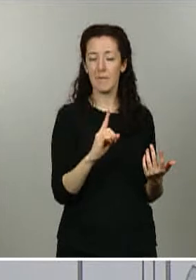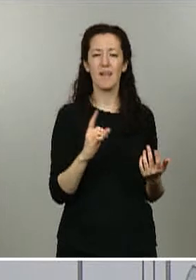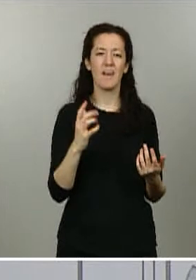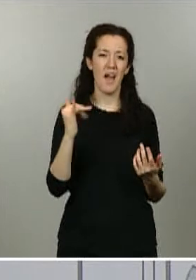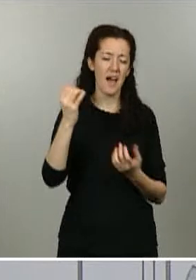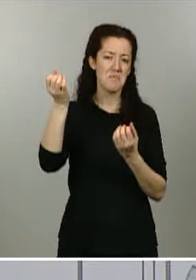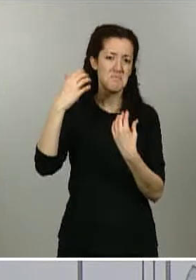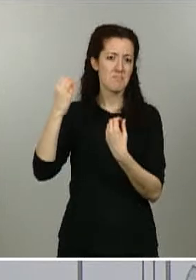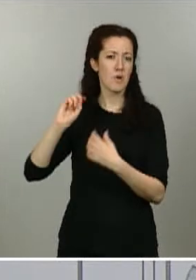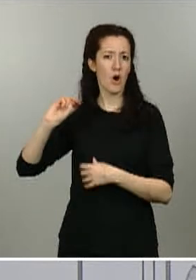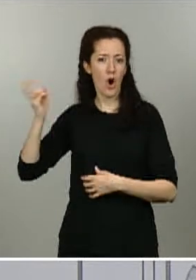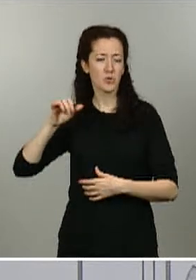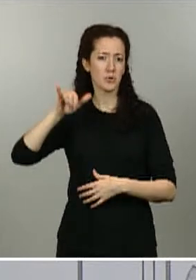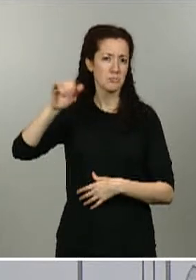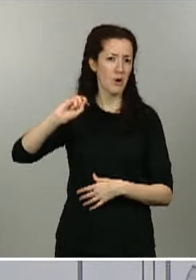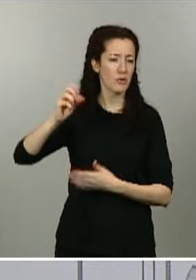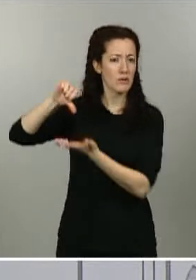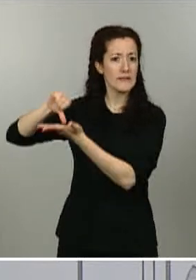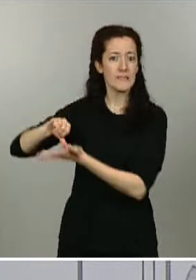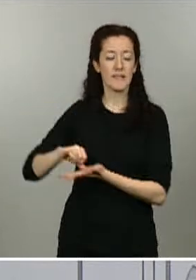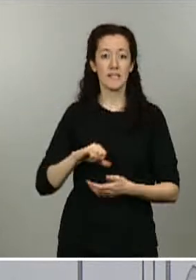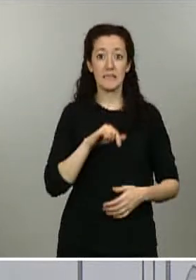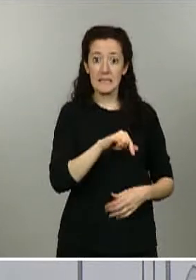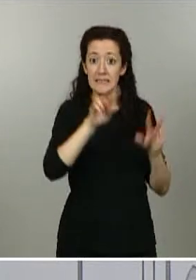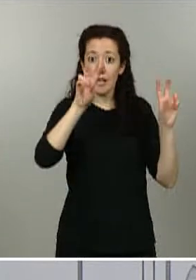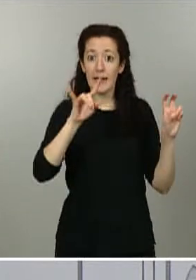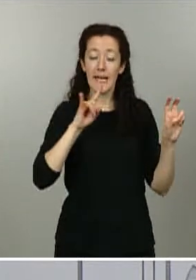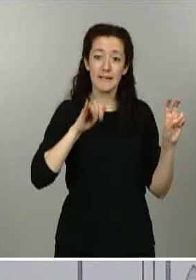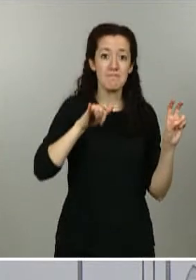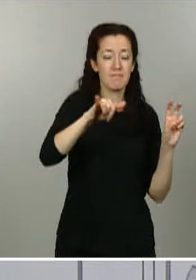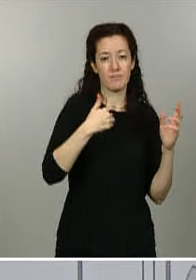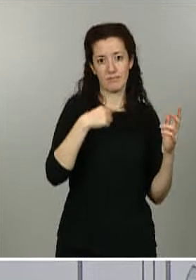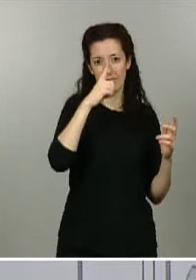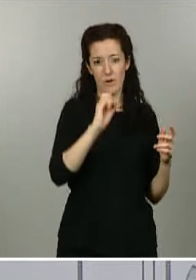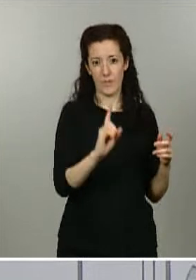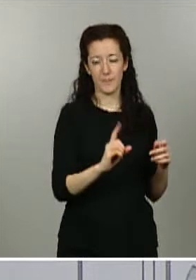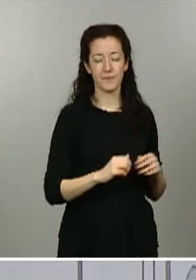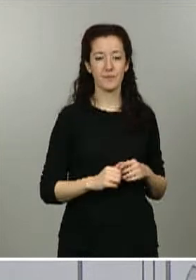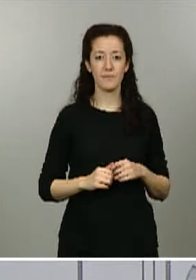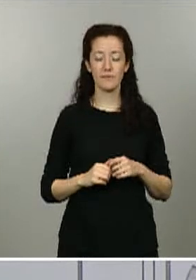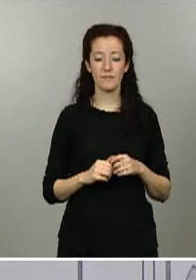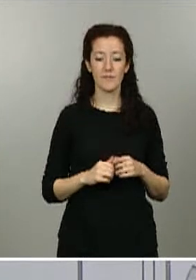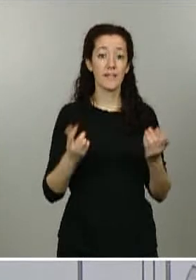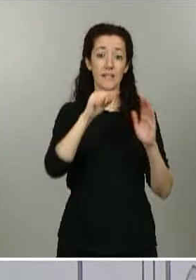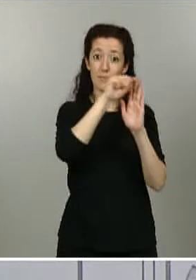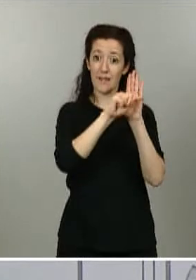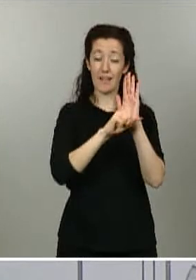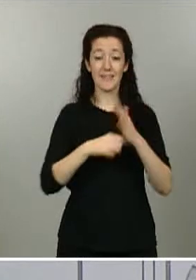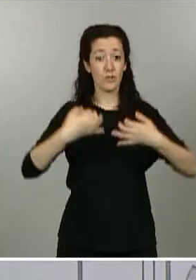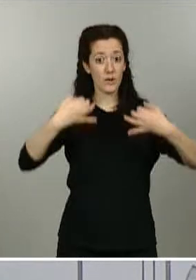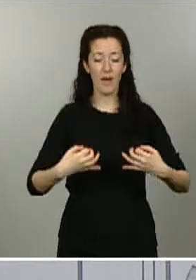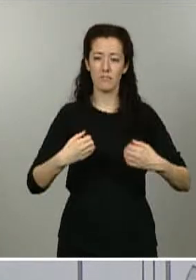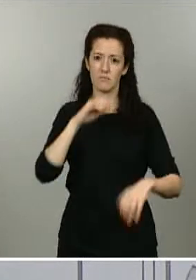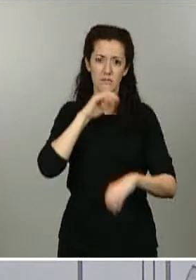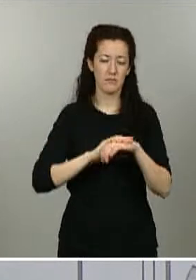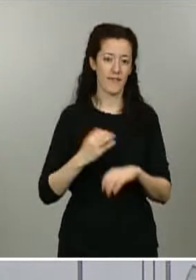comentado, no lo recordaba. Las medidas de seguridad se deben de mantener en todas partes. Hay una serie de instrucciones de cómo se tienen que hacer en